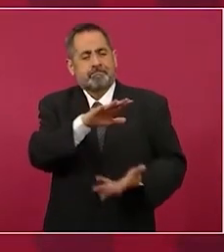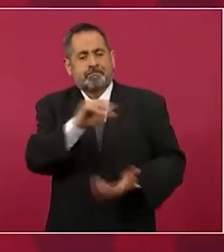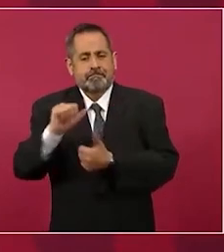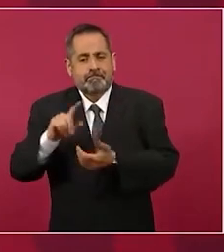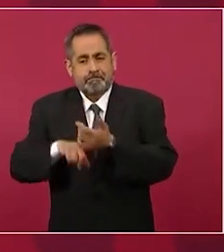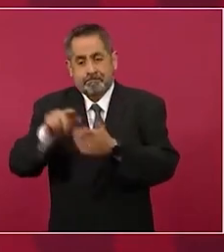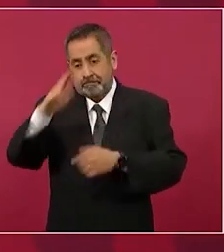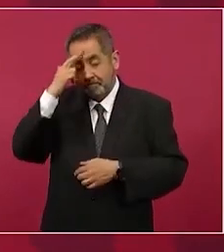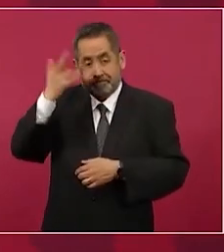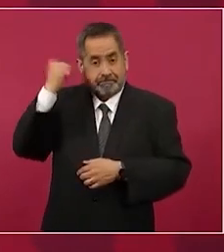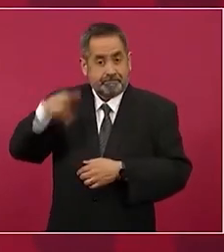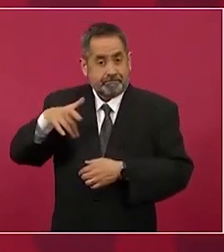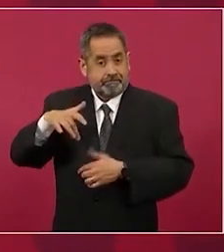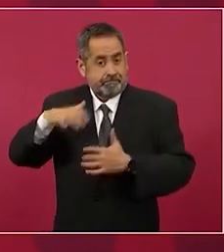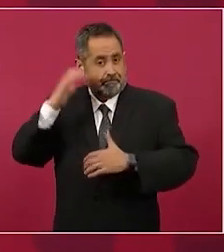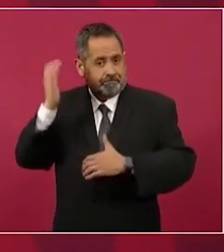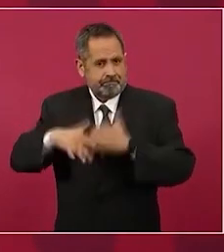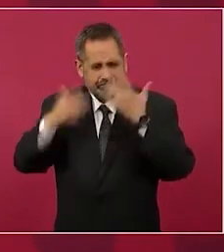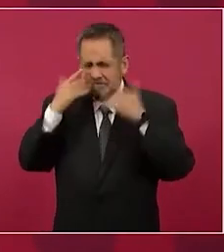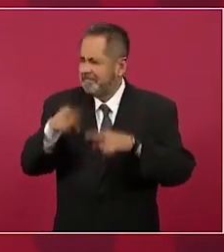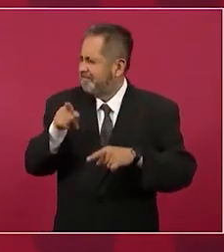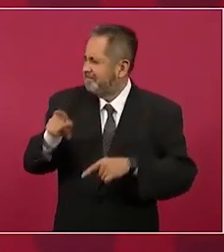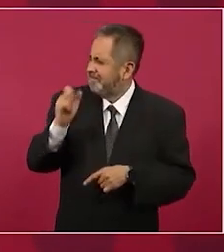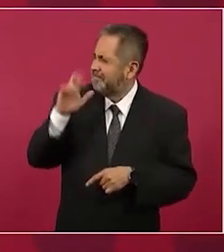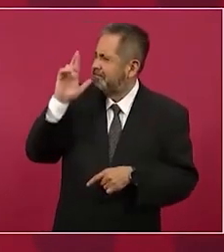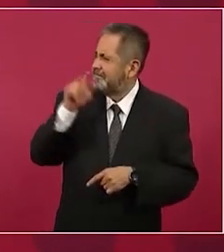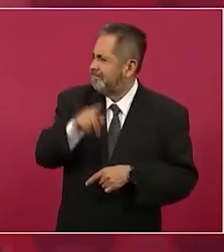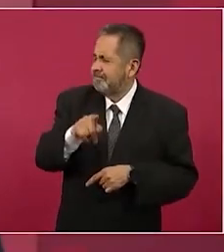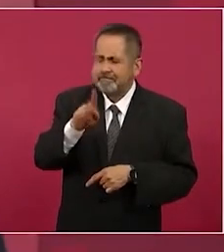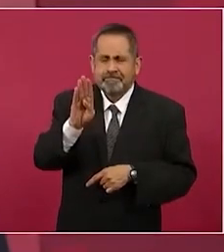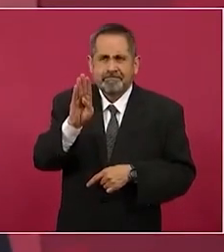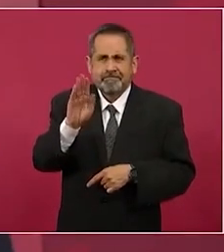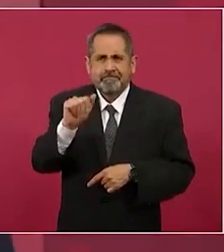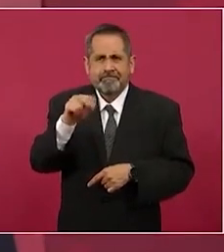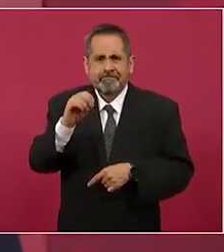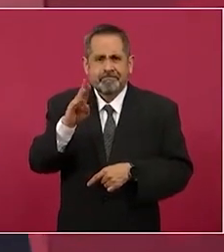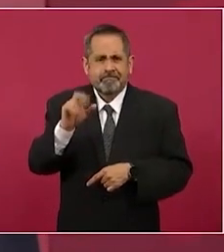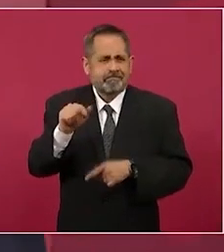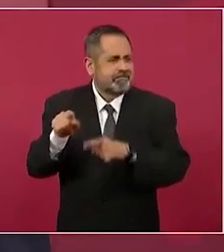cuando salió, que era de Banobra.